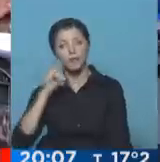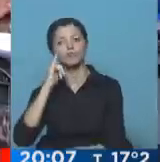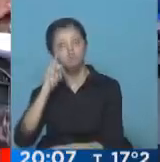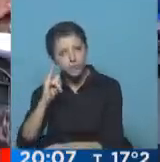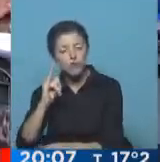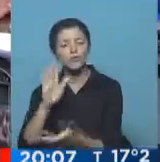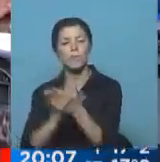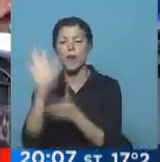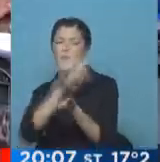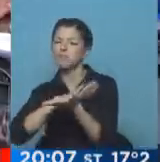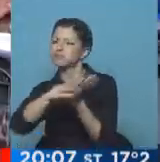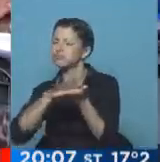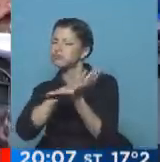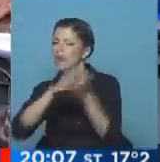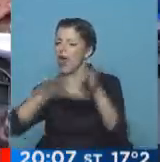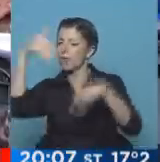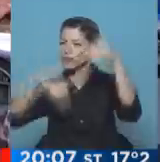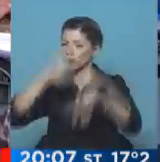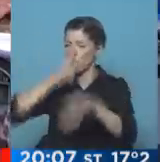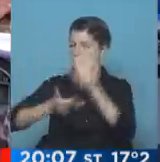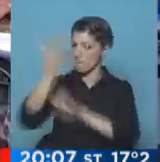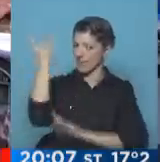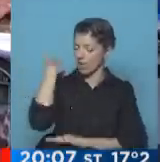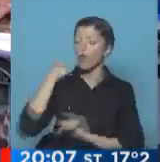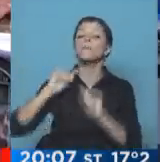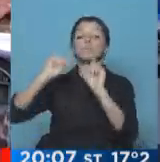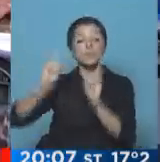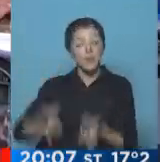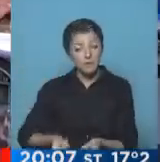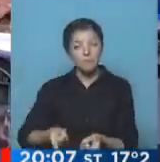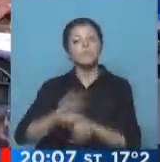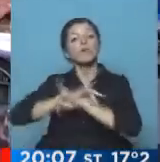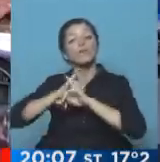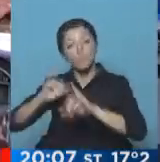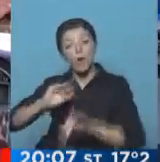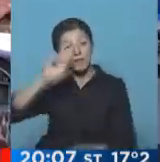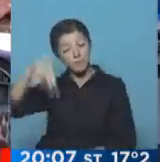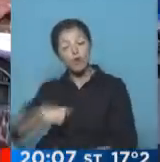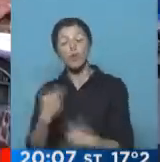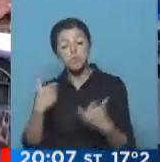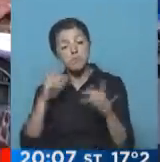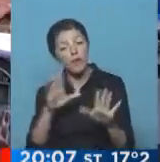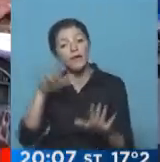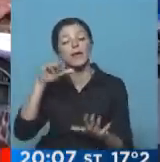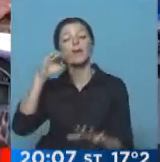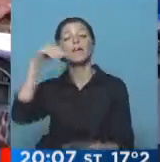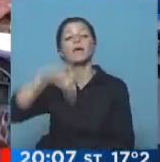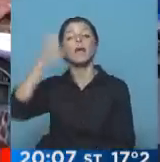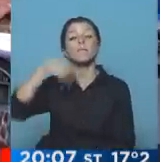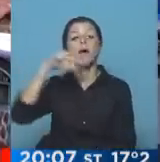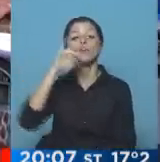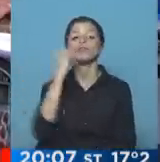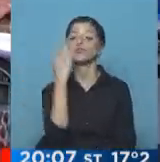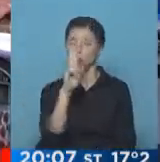por irregularidades en los comicios de este domingo y también indicó, reconoció que es probable que haya triunfado en